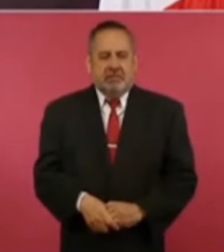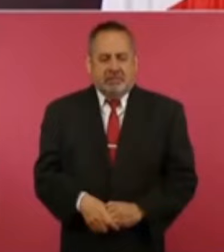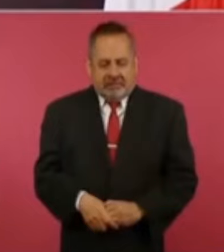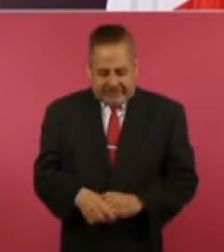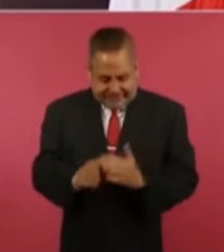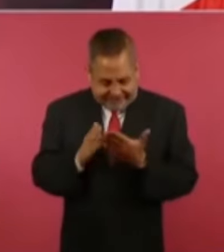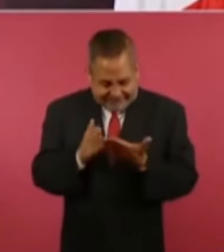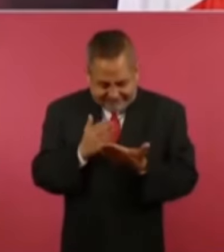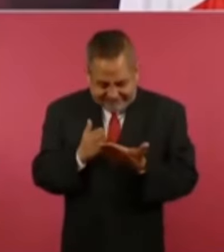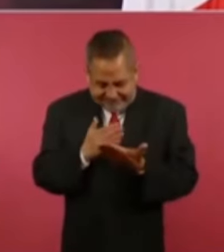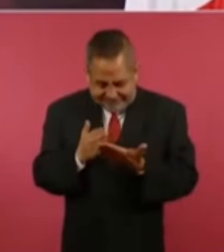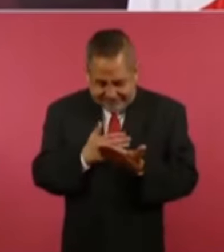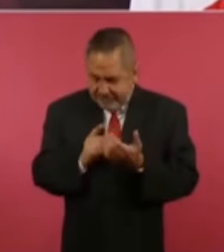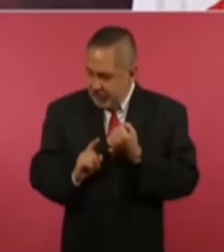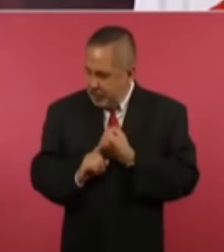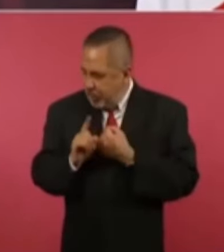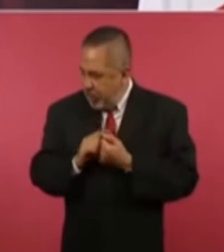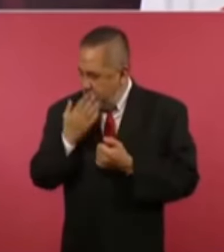Y que